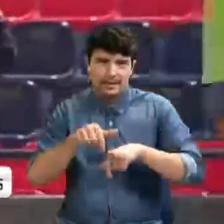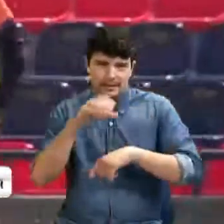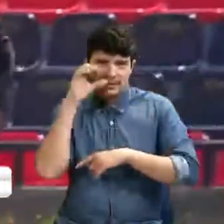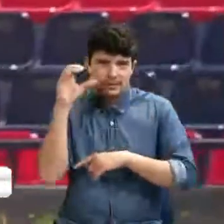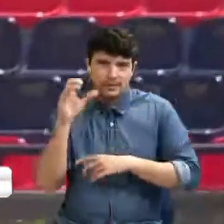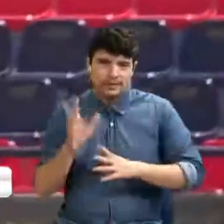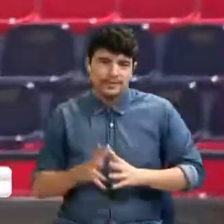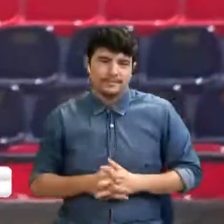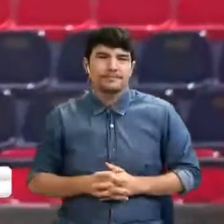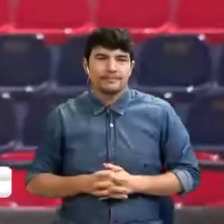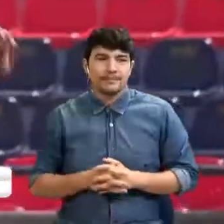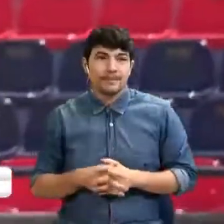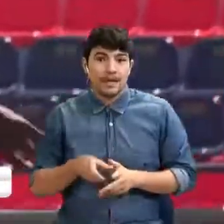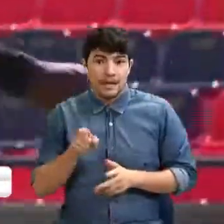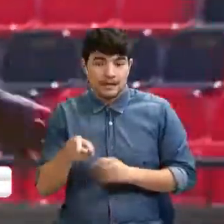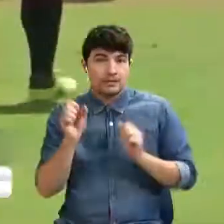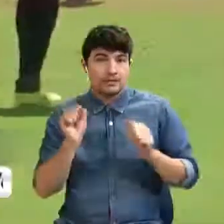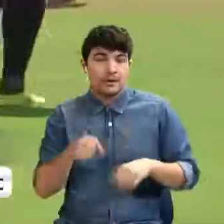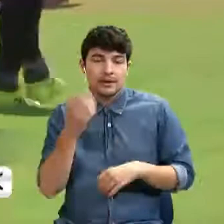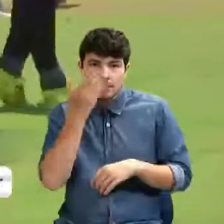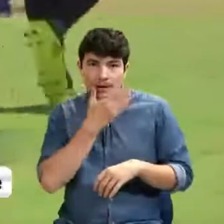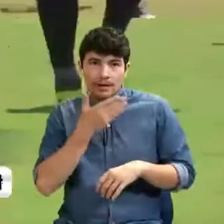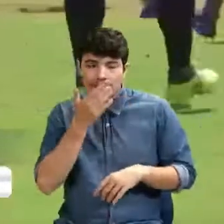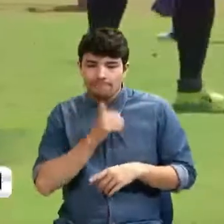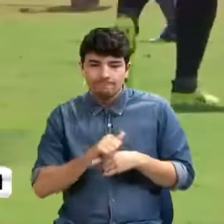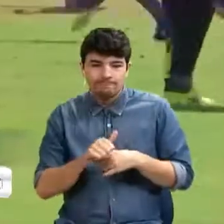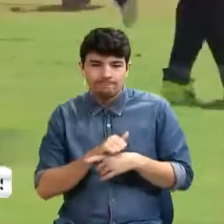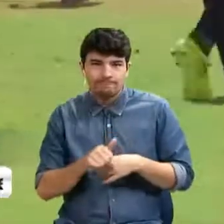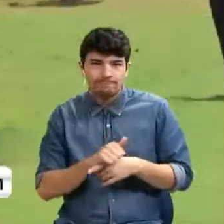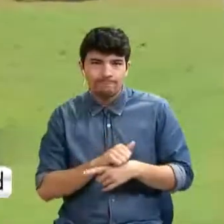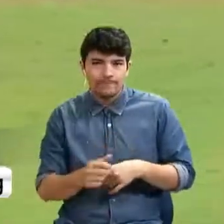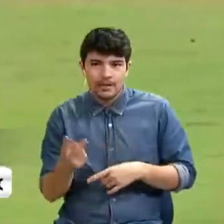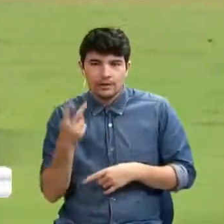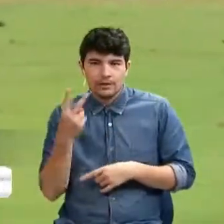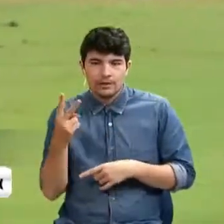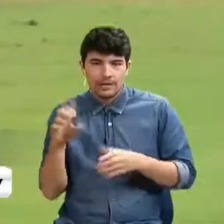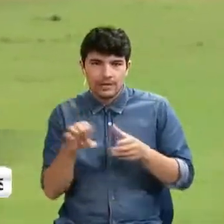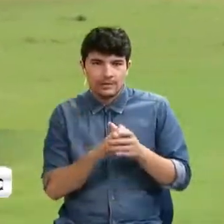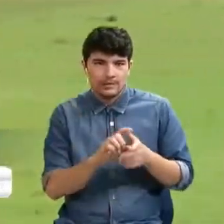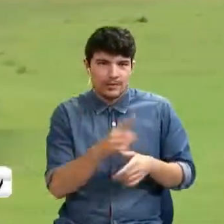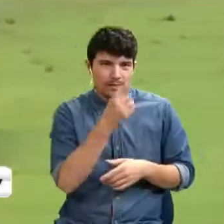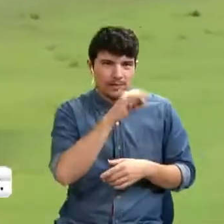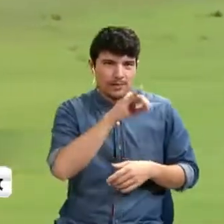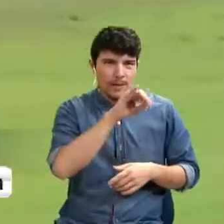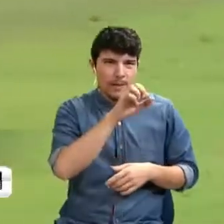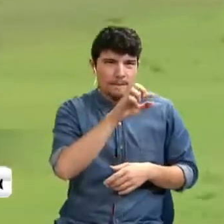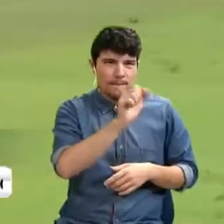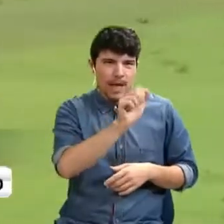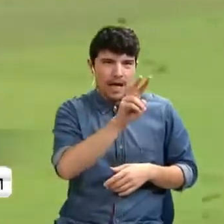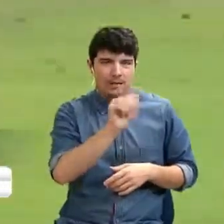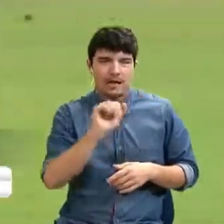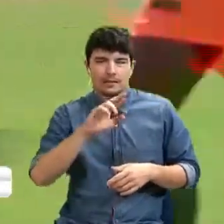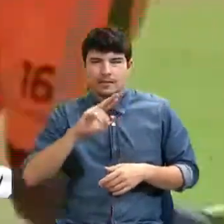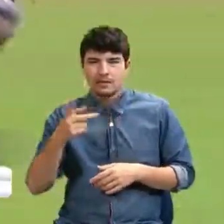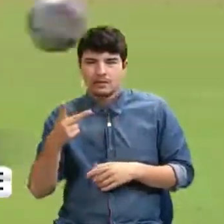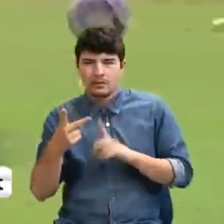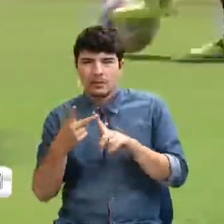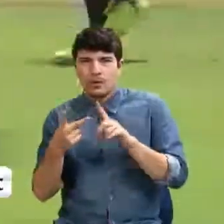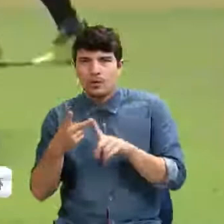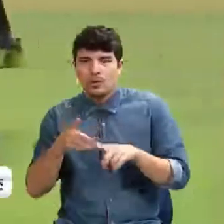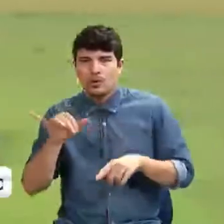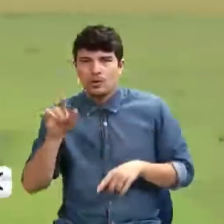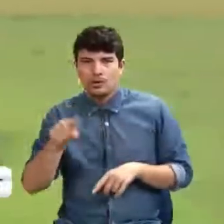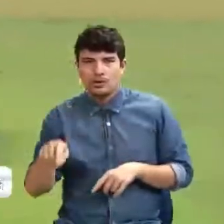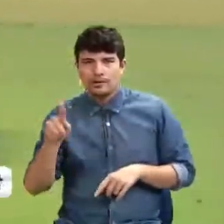le sirve de preparación a los dos equipos el primero dirigido por jaime de la pava el segundo por sobre lo invernal para la